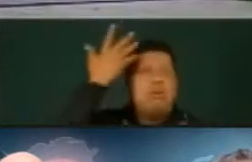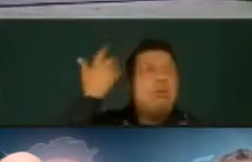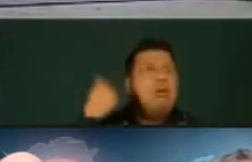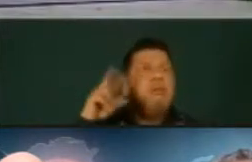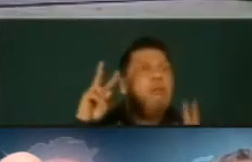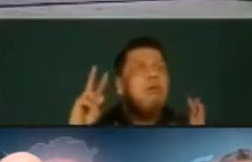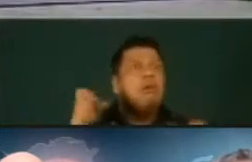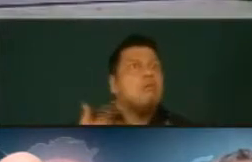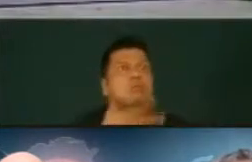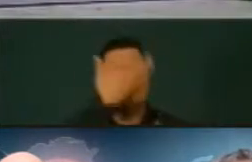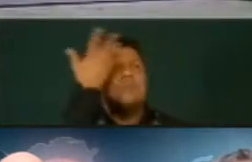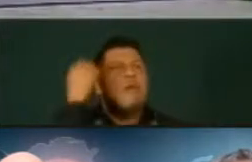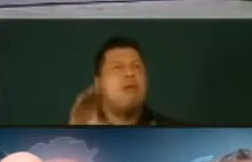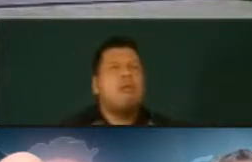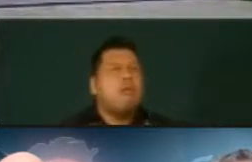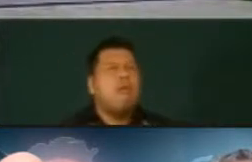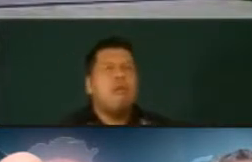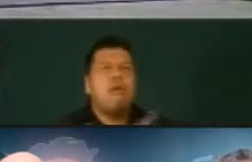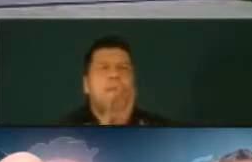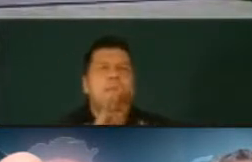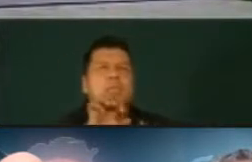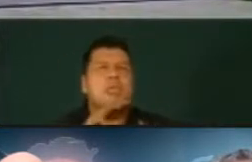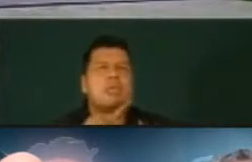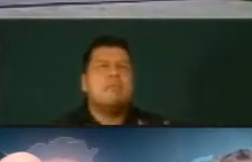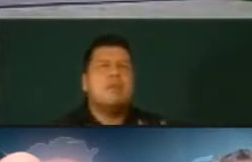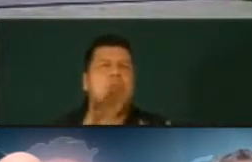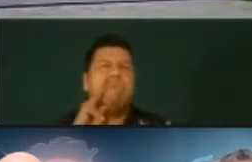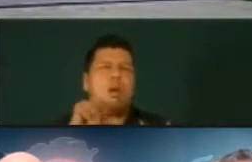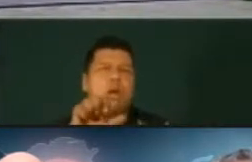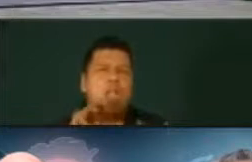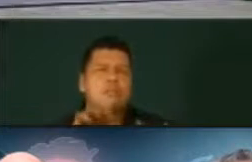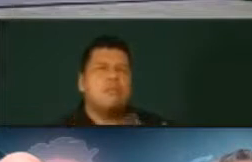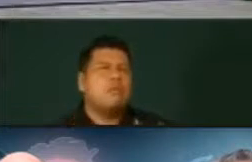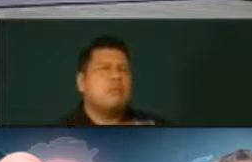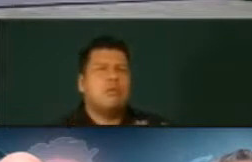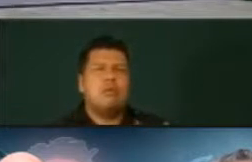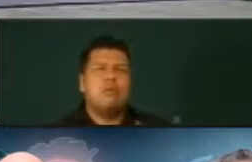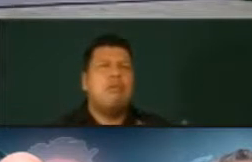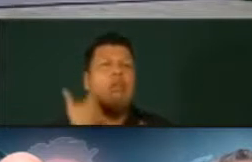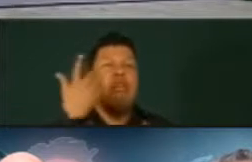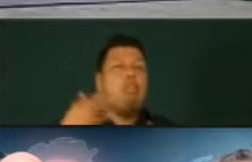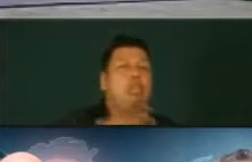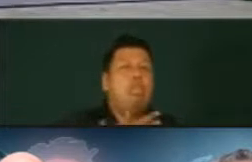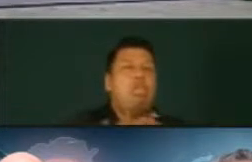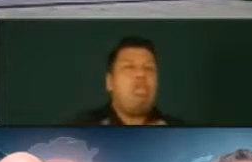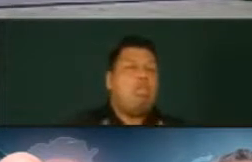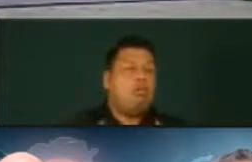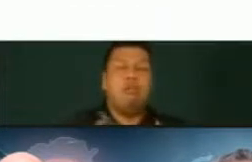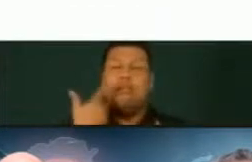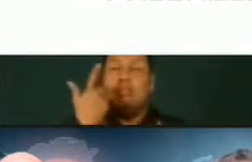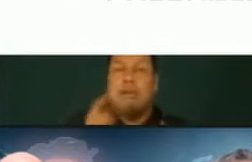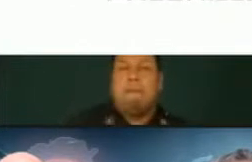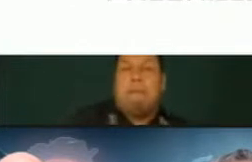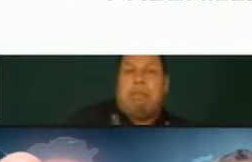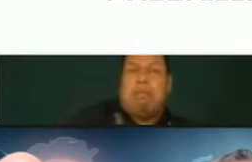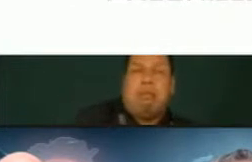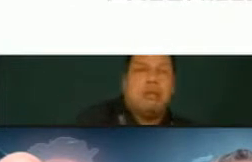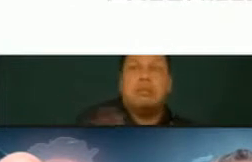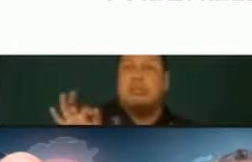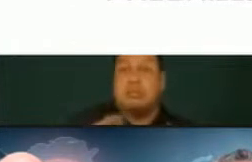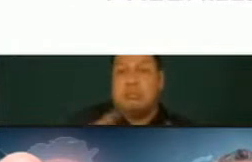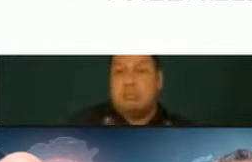Oxxo, quizás al mismo precio o hasta más abajo, porque le va a agradecer a usted. Así funciona en estos